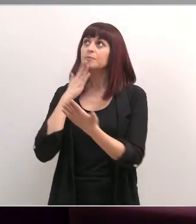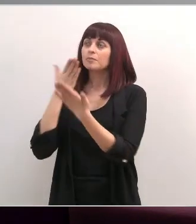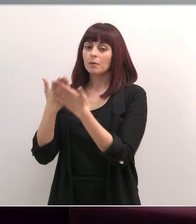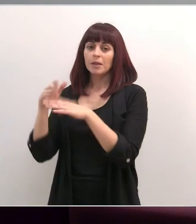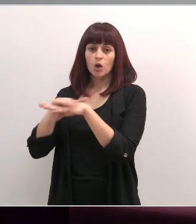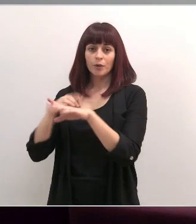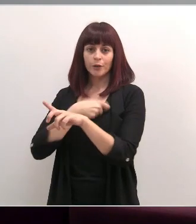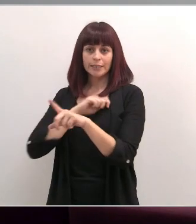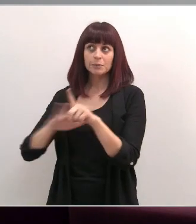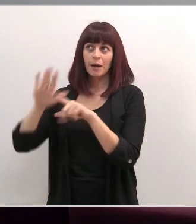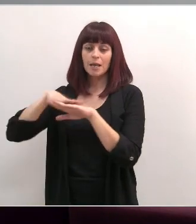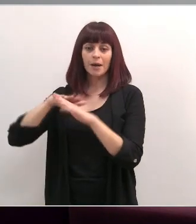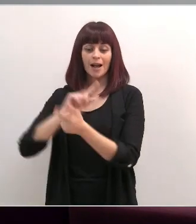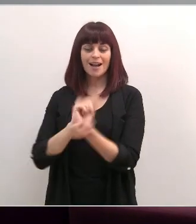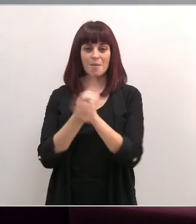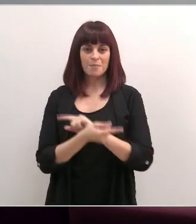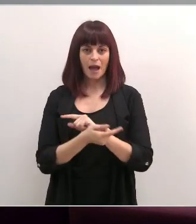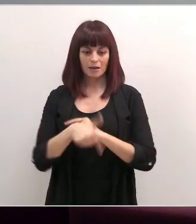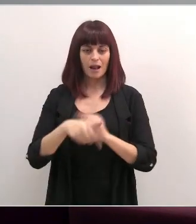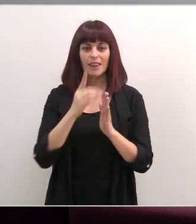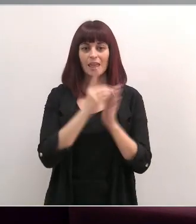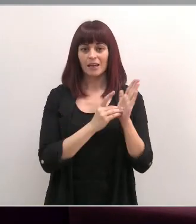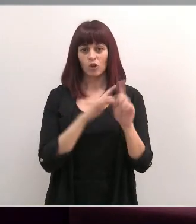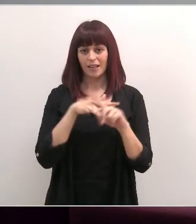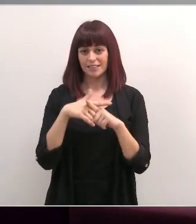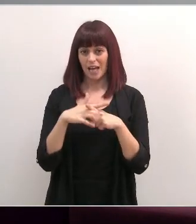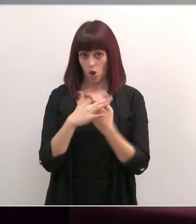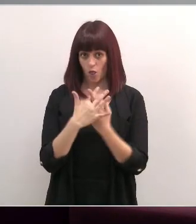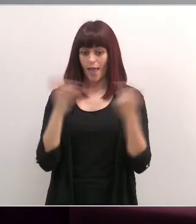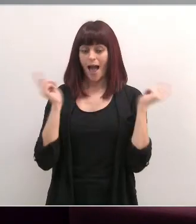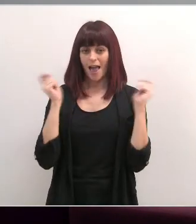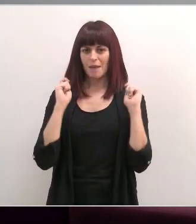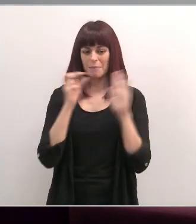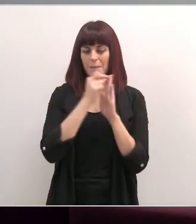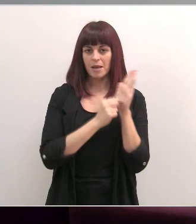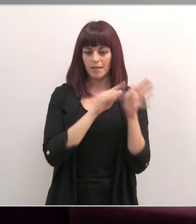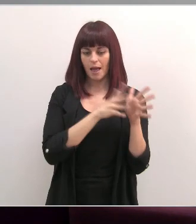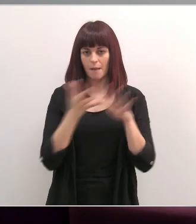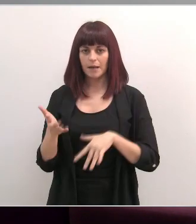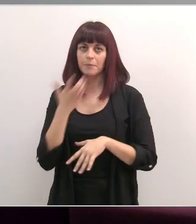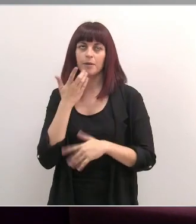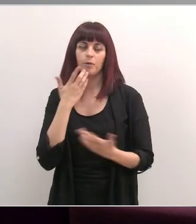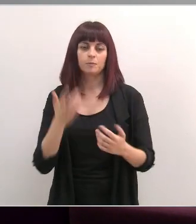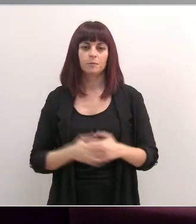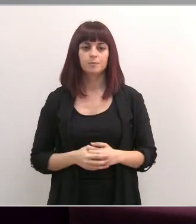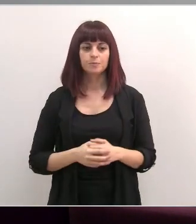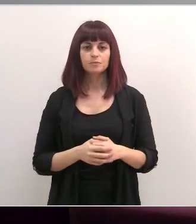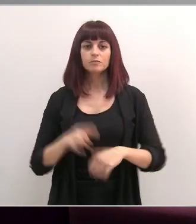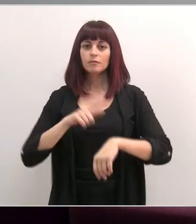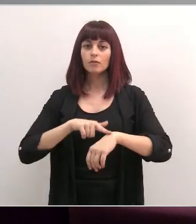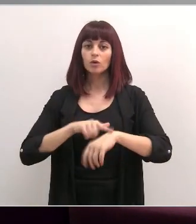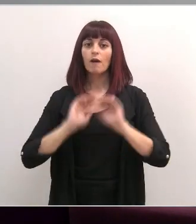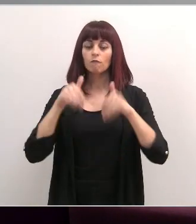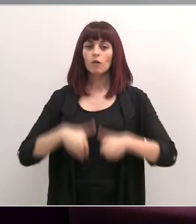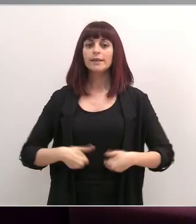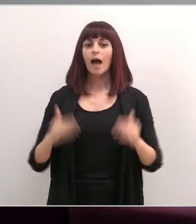España para modificar ese decreto de estado de alarma y poder articular medidas. Si estamos hablando, por ejemplo, de establecer un toque de queda a las